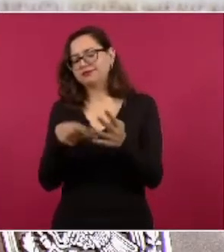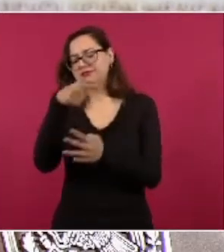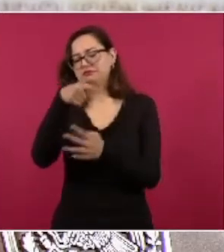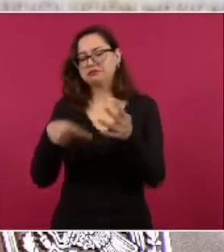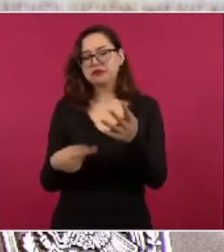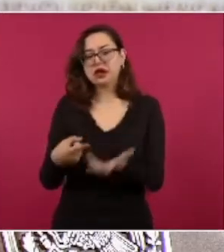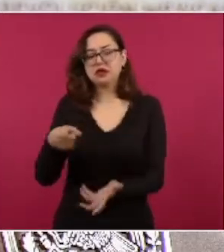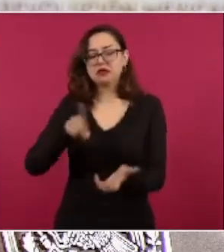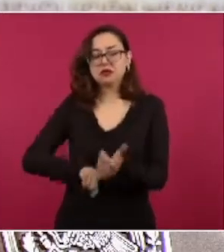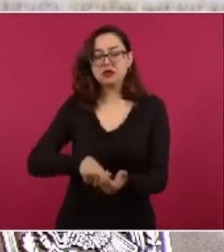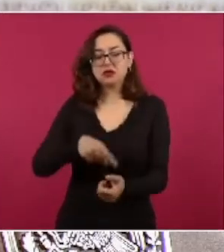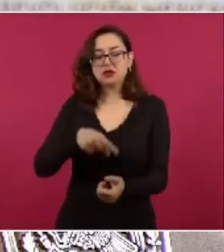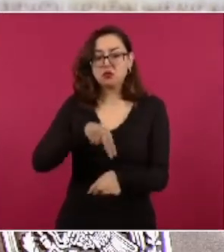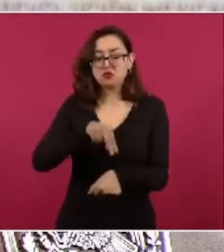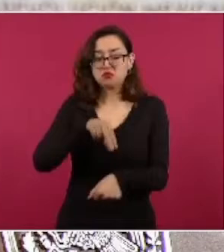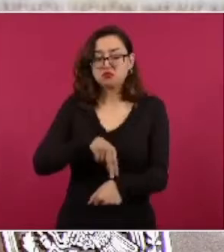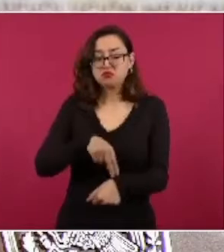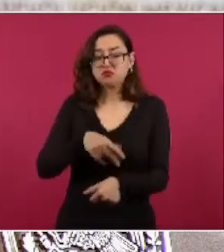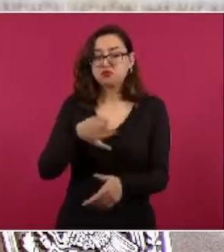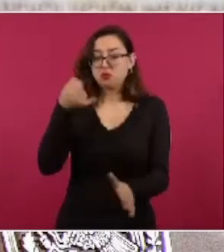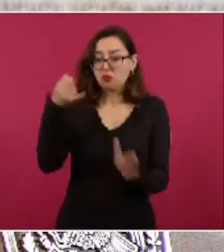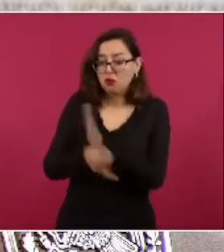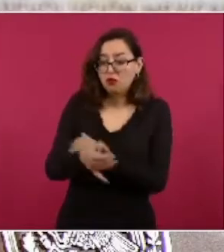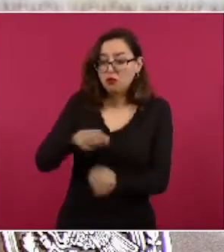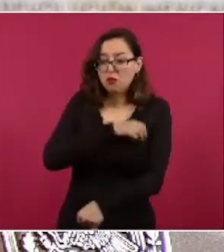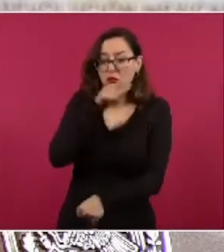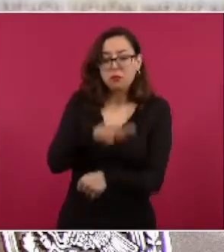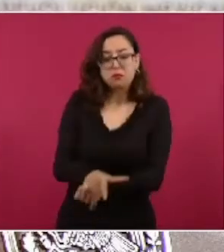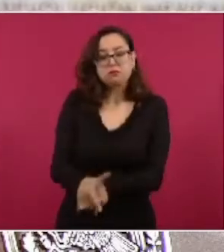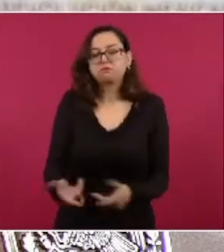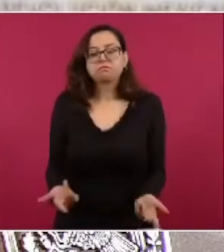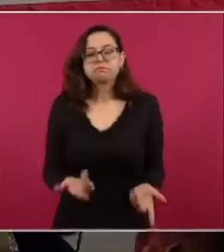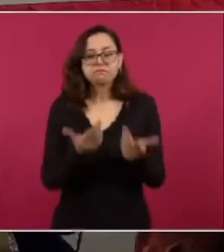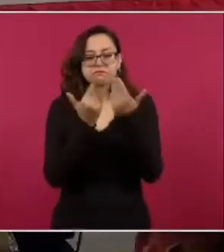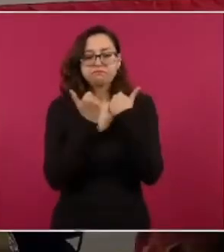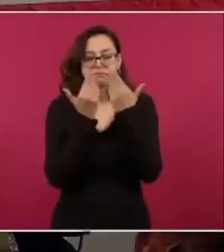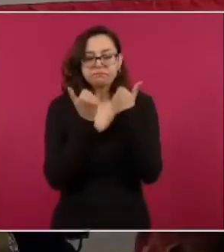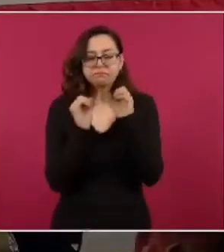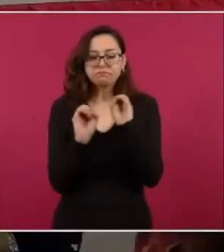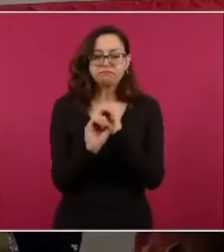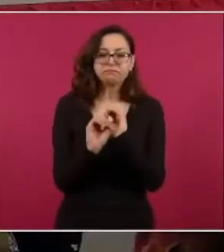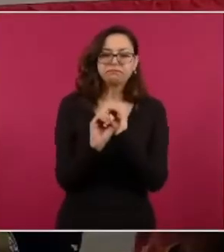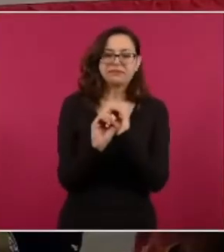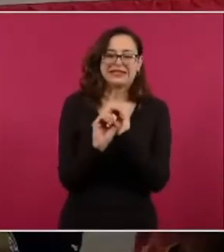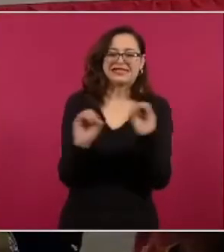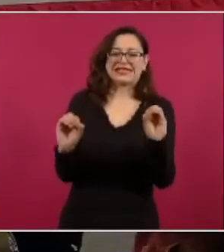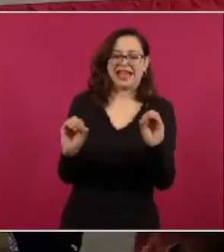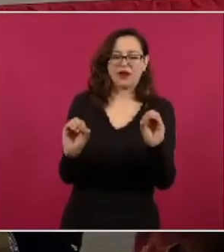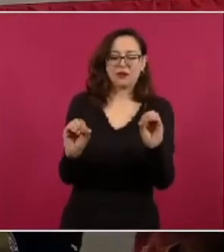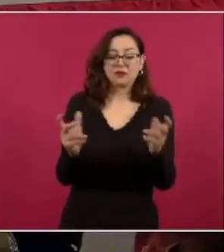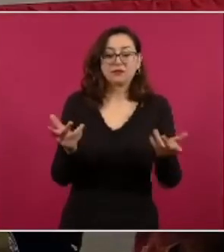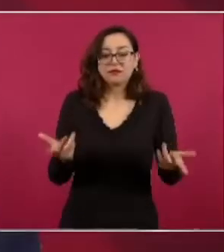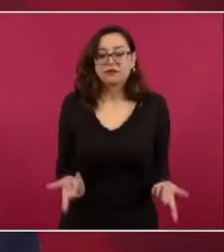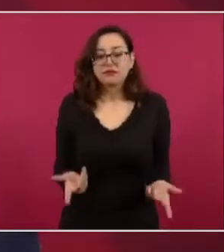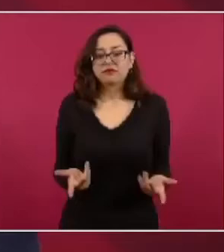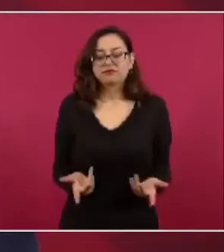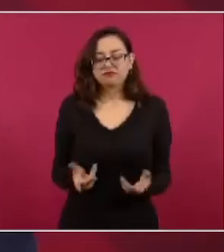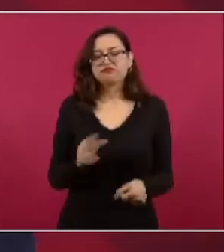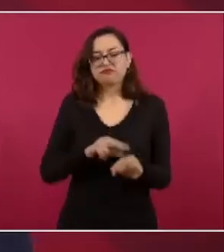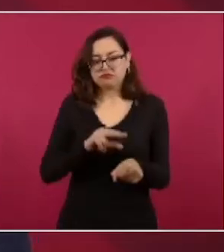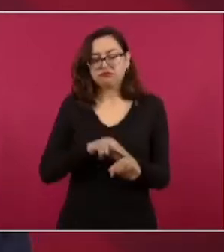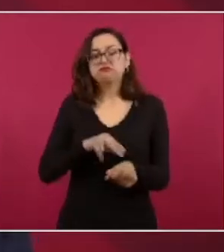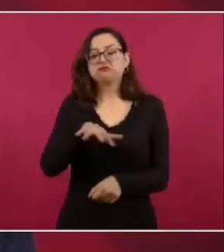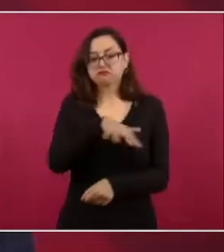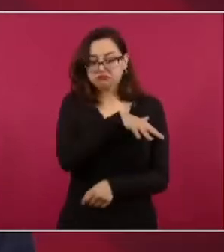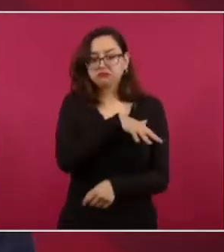especialistas este día. Hoy cualquier persona que se atiende en alguno de estos hospitales comunitarios recibirá atención por un médico general,